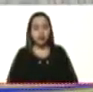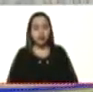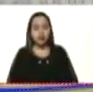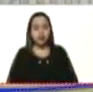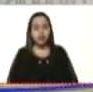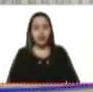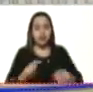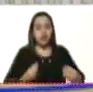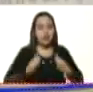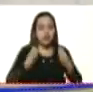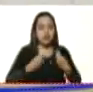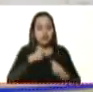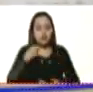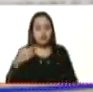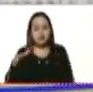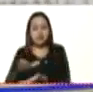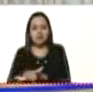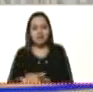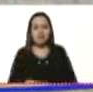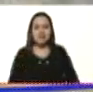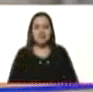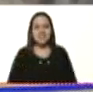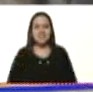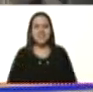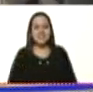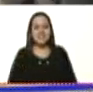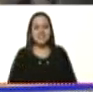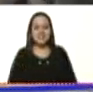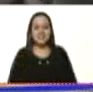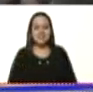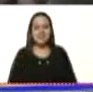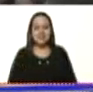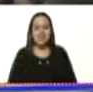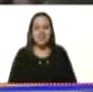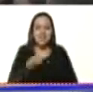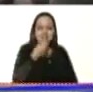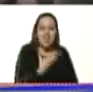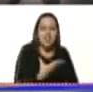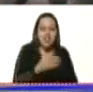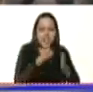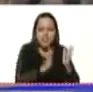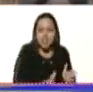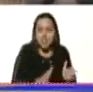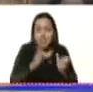entre la vida y la muerte, entre el bien y el mal, entre